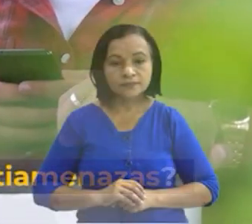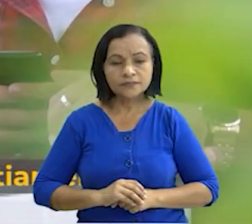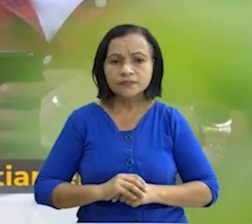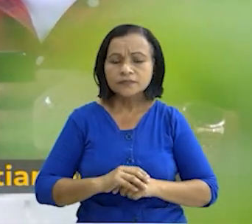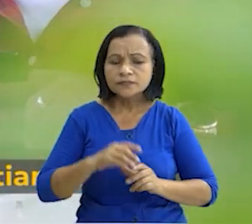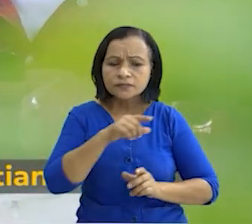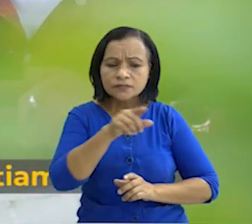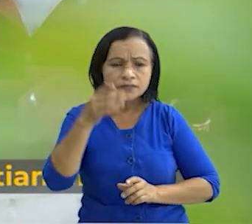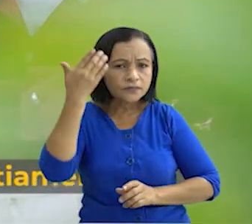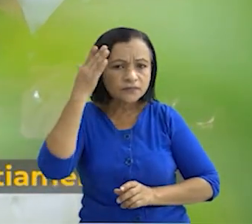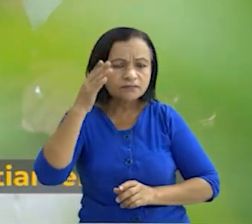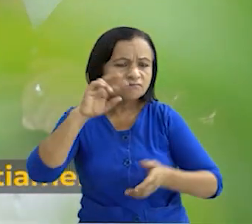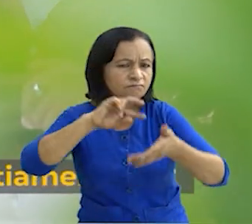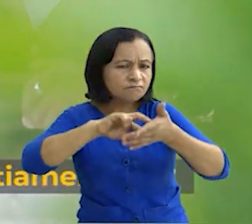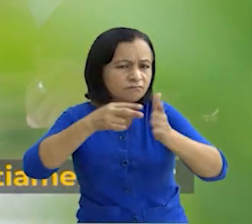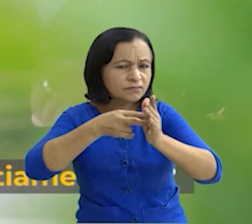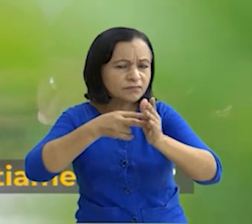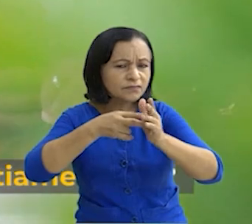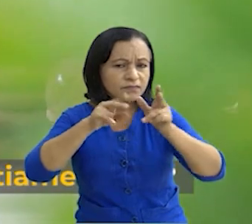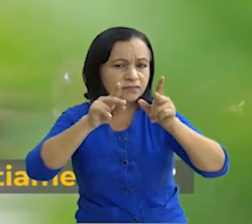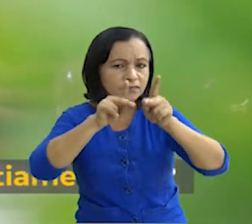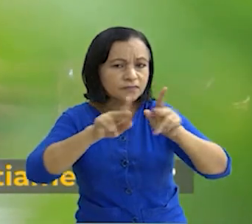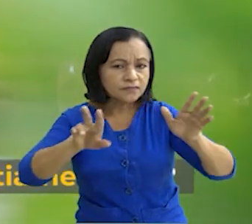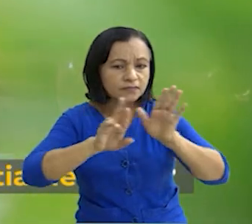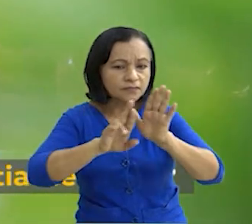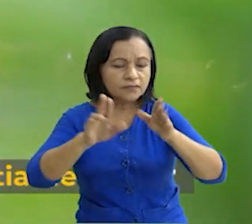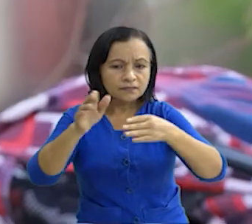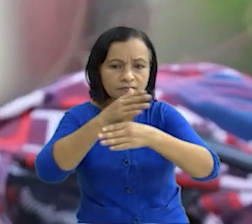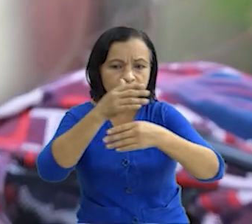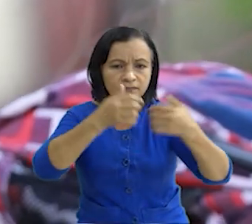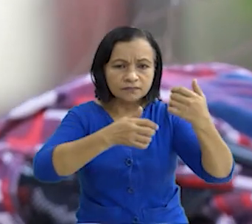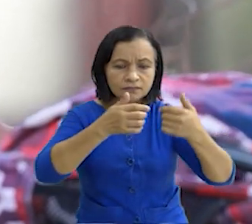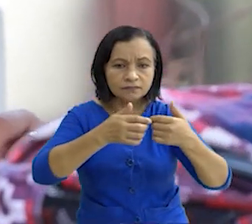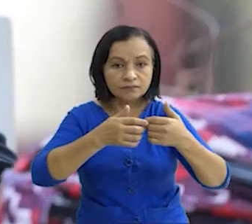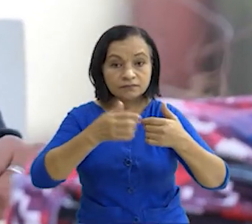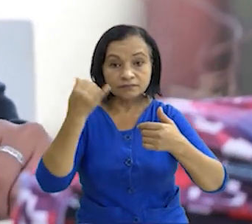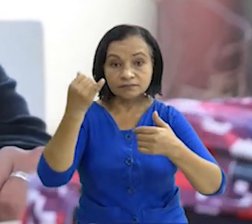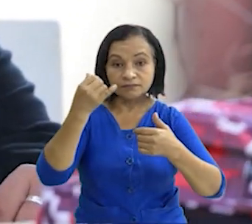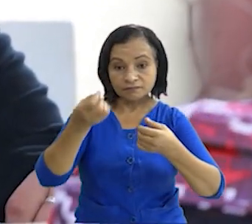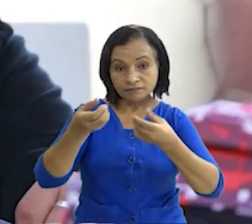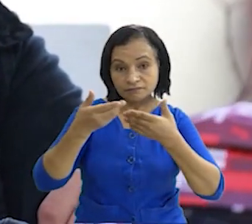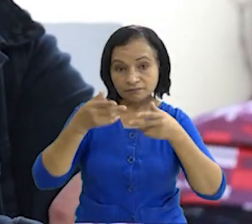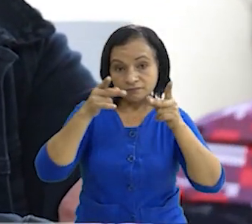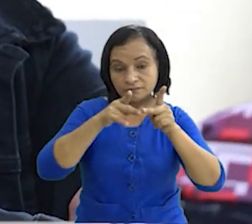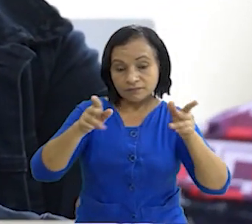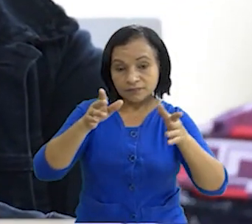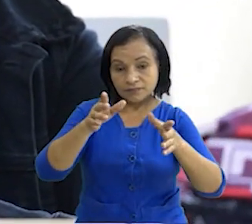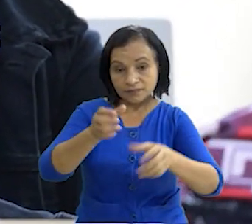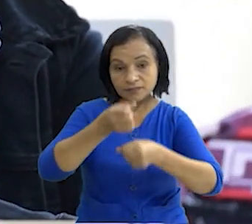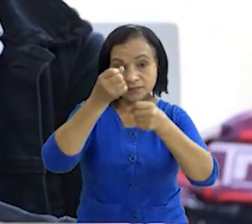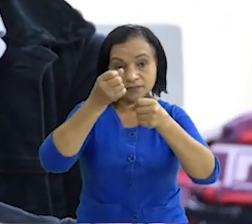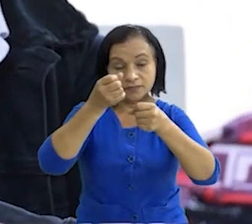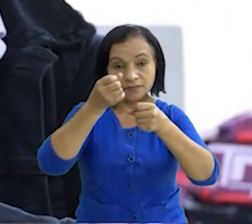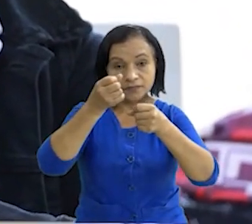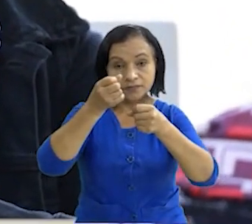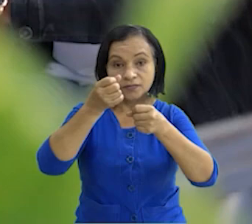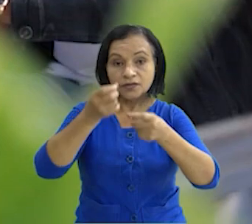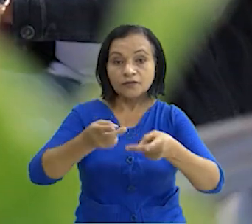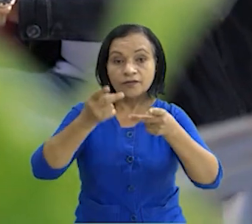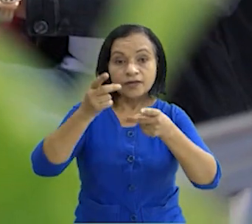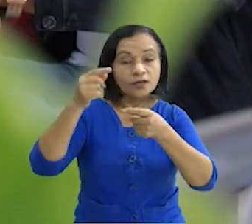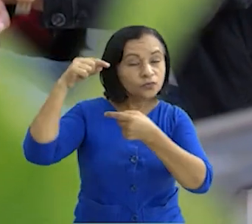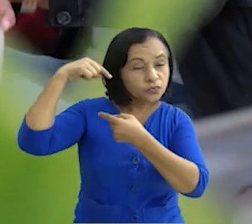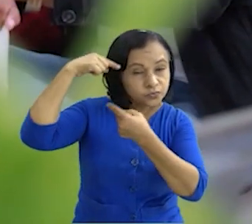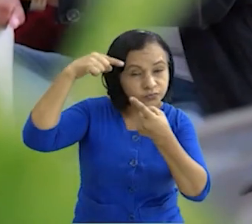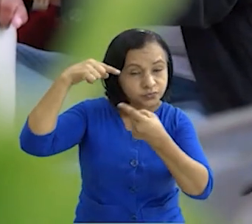Chavalo, ¿ustedes saben qué es el plan de respuesta familiar multiamenaza? Sí, a mí me contaron que ese plan salvó vidas durante el huracán Eta y Iota. Por